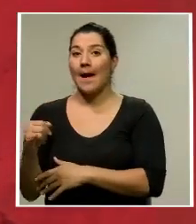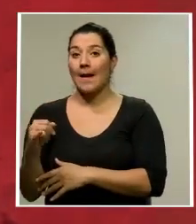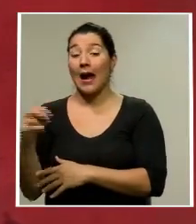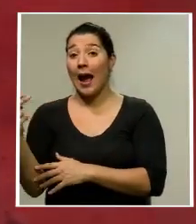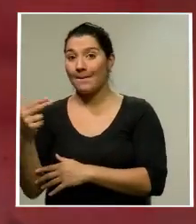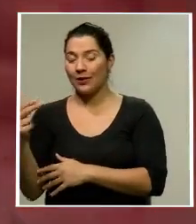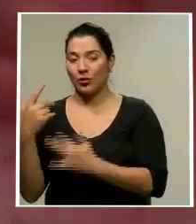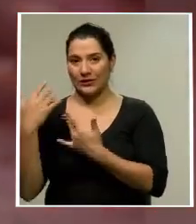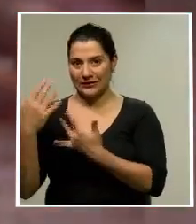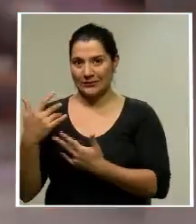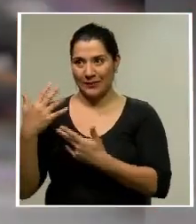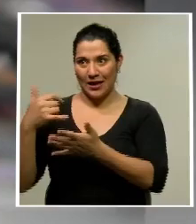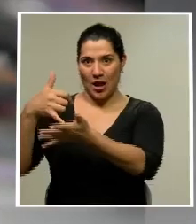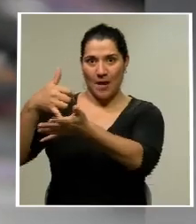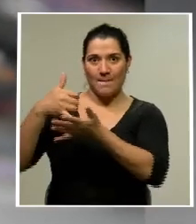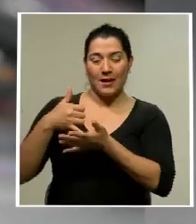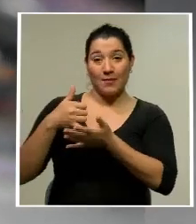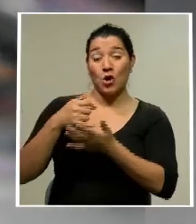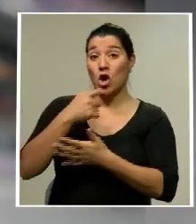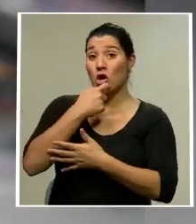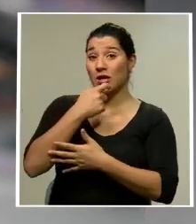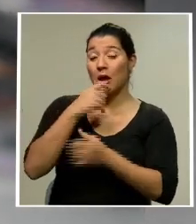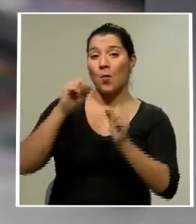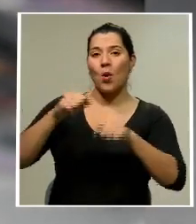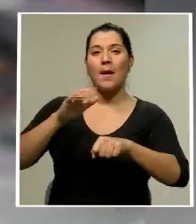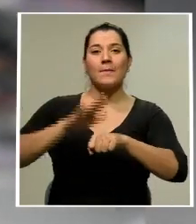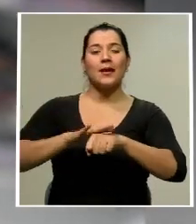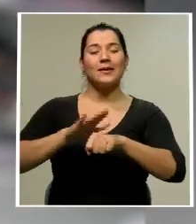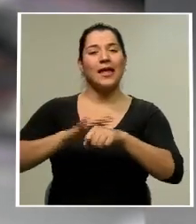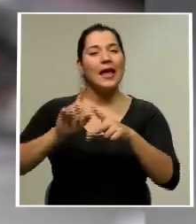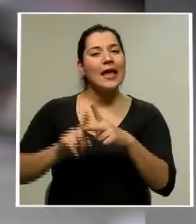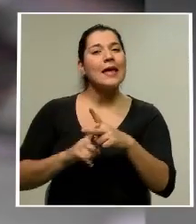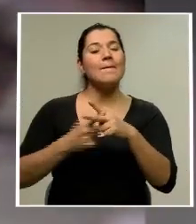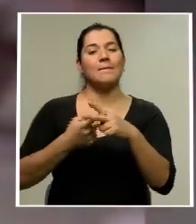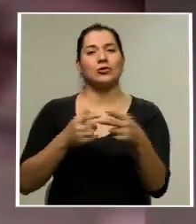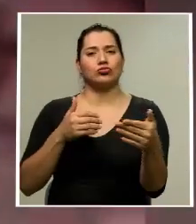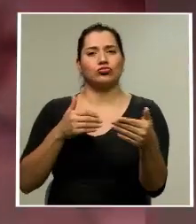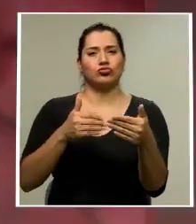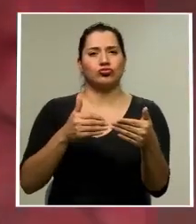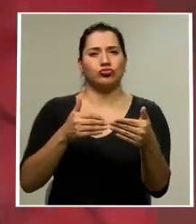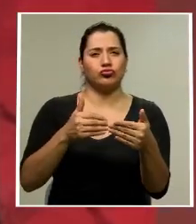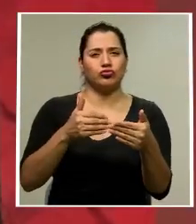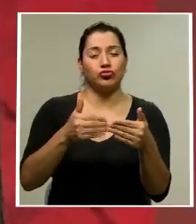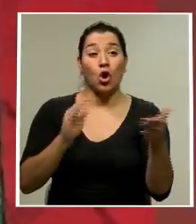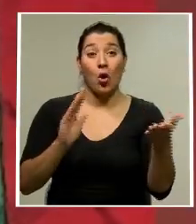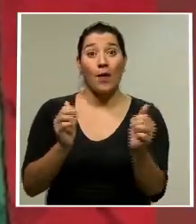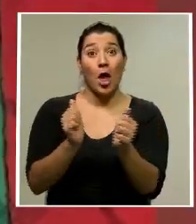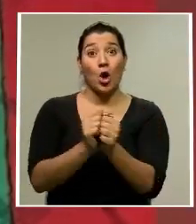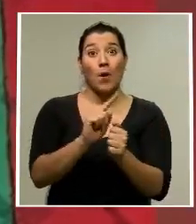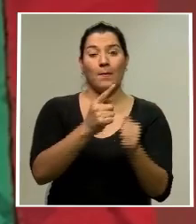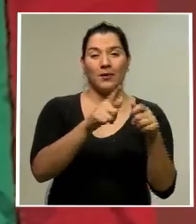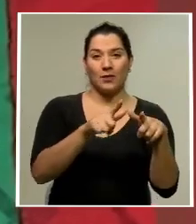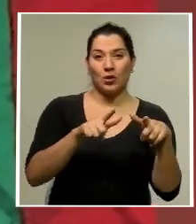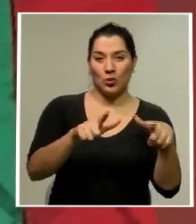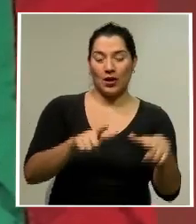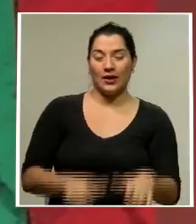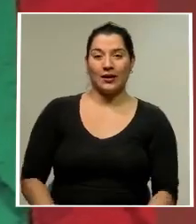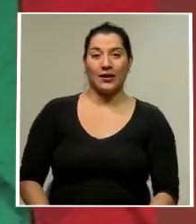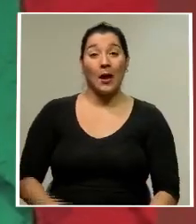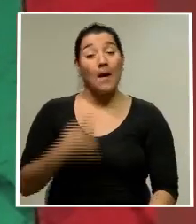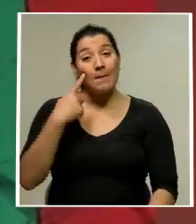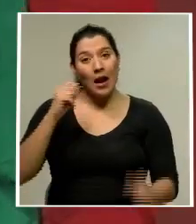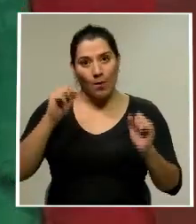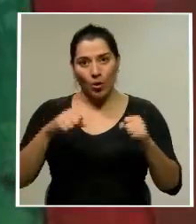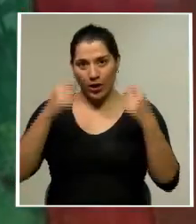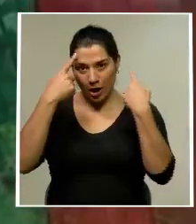Gran Bretaña, frente a sus aficionados, le permita empezar a recortar la desventaja con respecto al líder Max Verstappen para relanzar